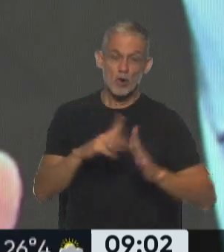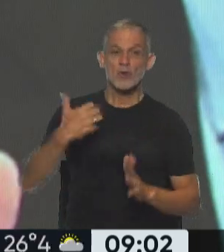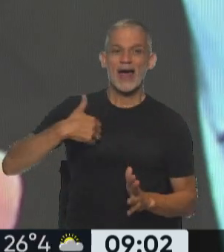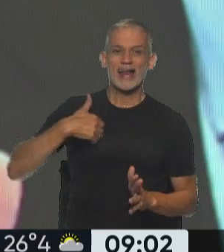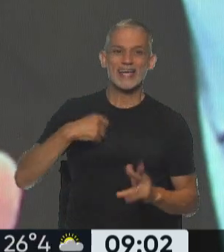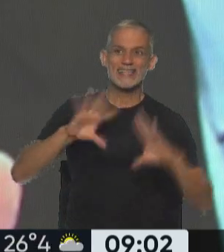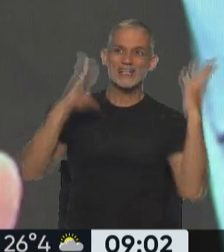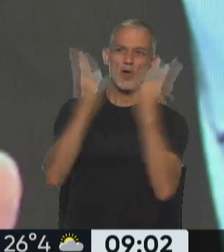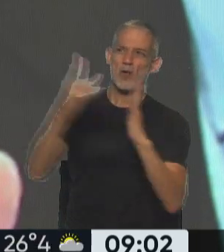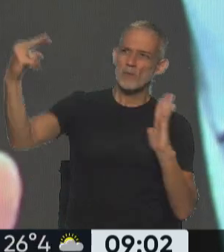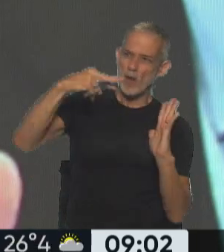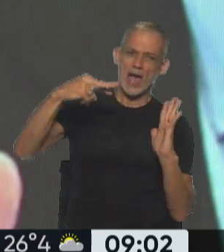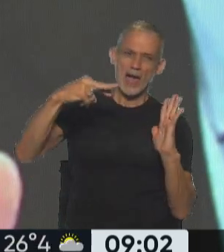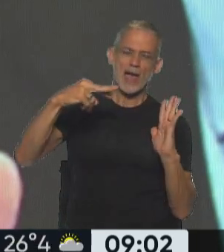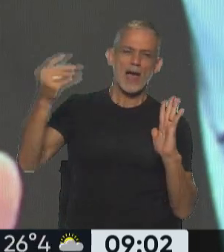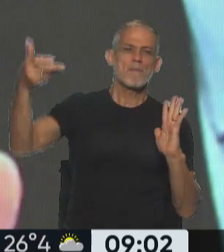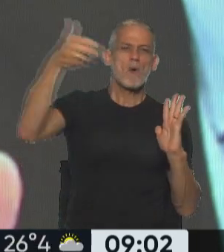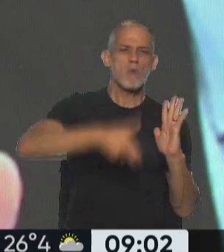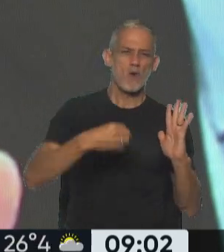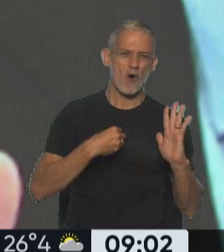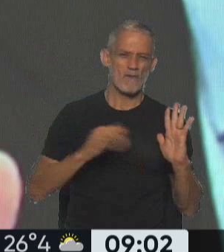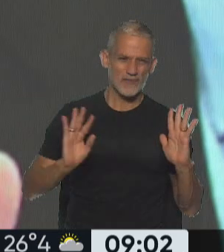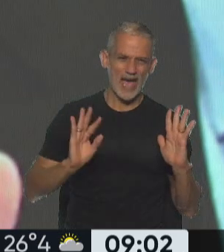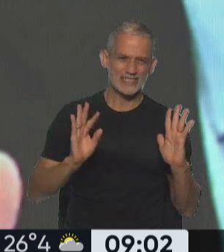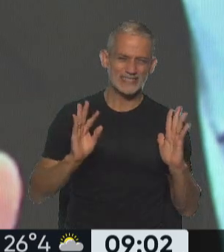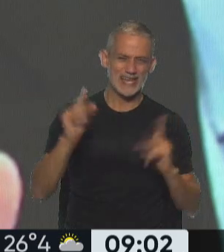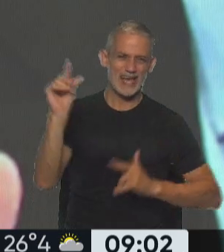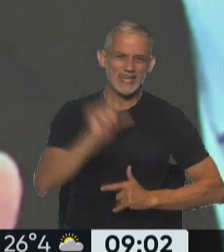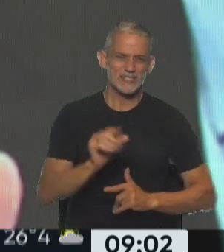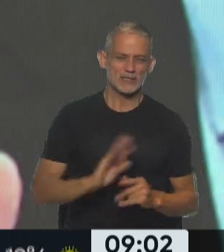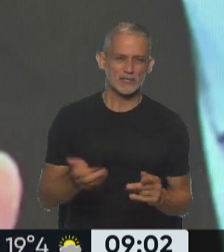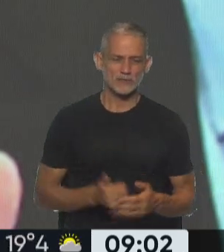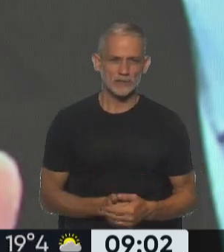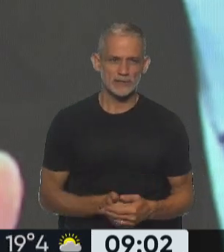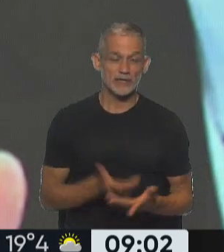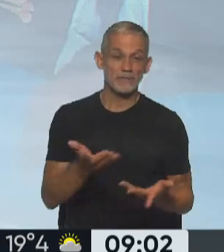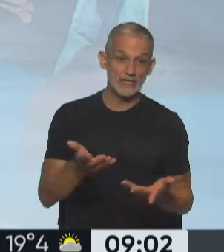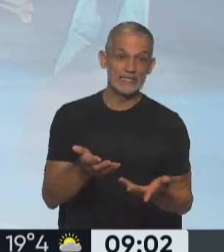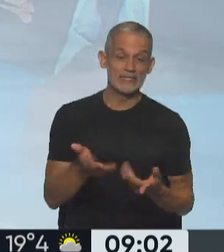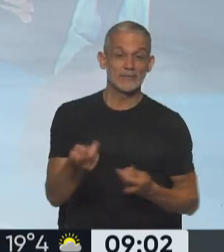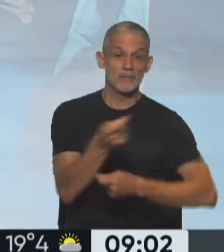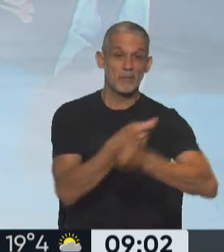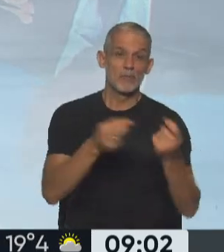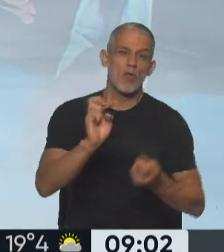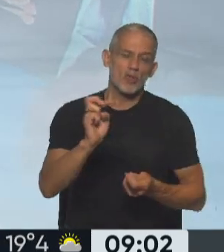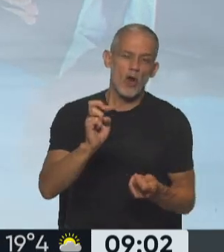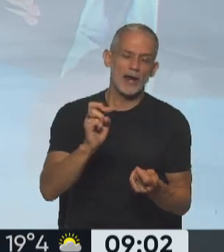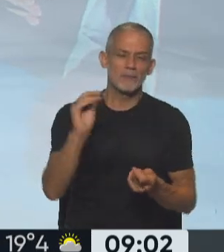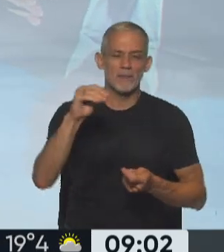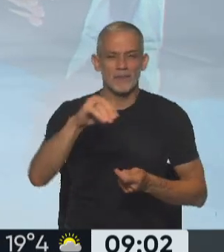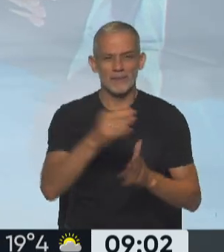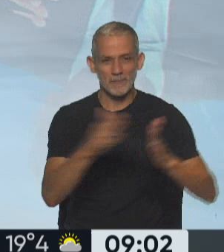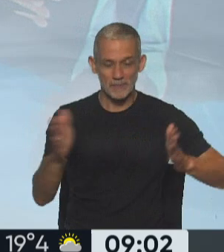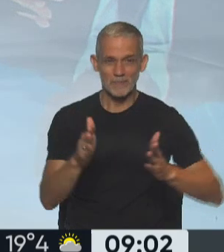vuelva a generar un nivel de confianza tal para que vuelva a ingresar al mercado, si querés, claro, y pueda acceder a